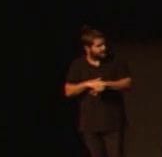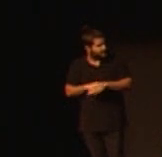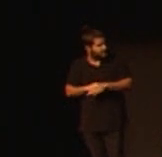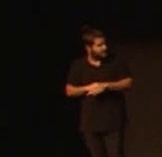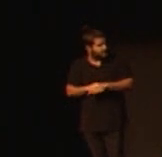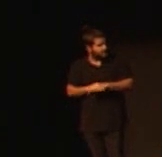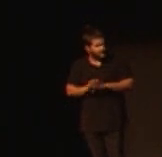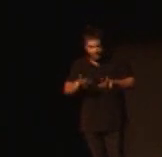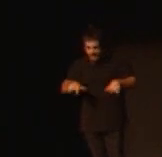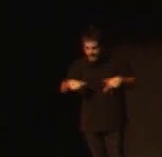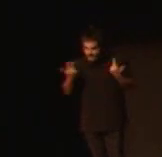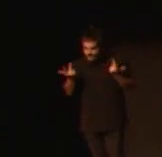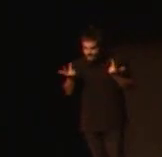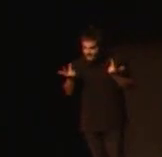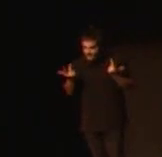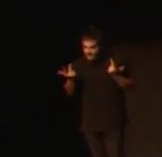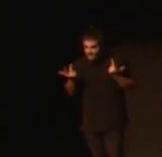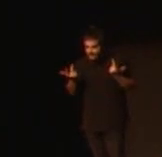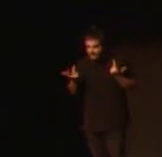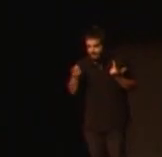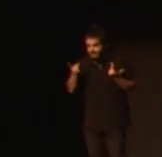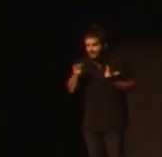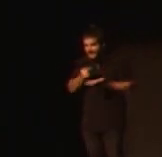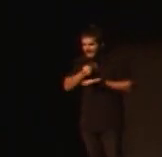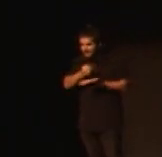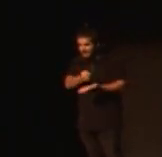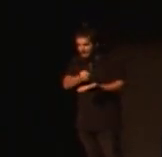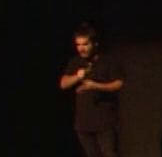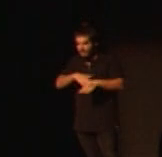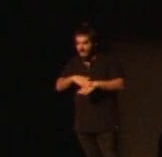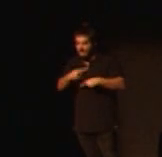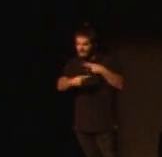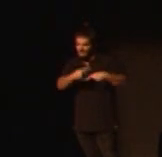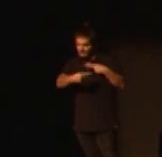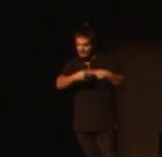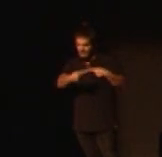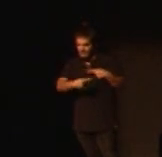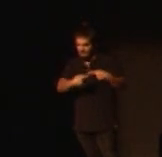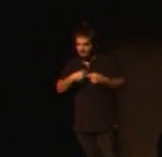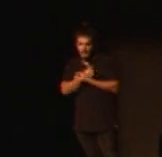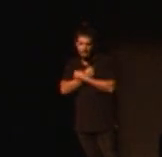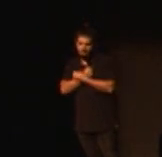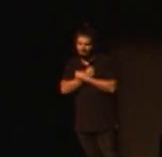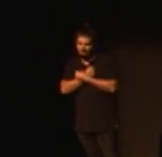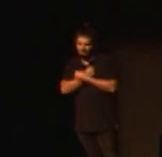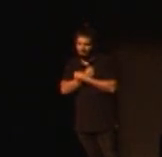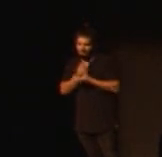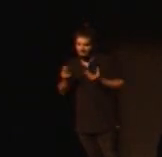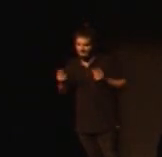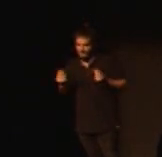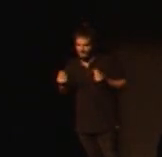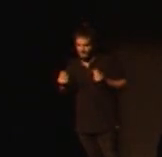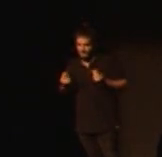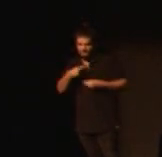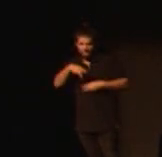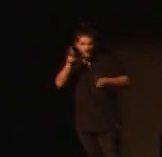En último lugar, me van a permitir que dedique el premio a mi familia que tanto quiero y que tanto me quieren y que están